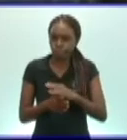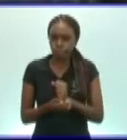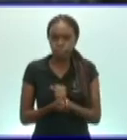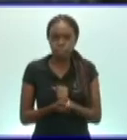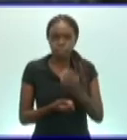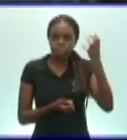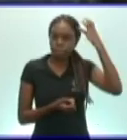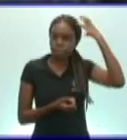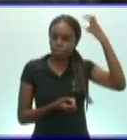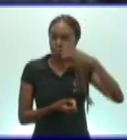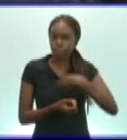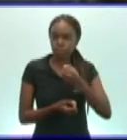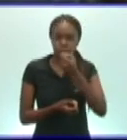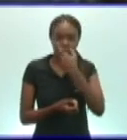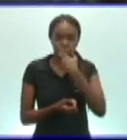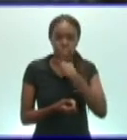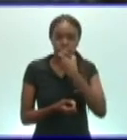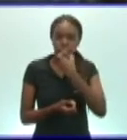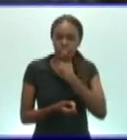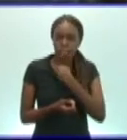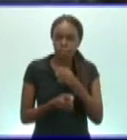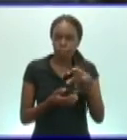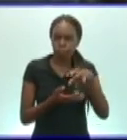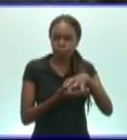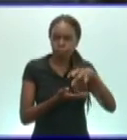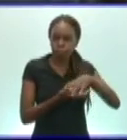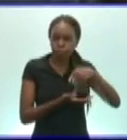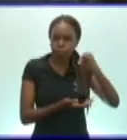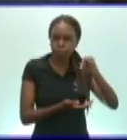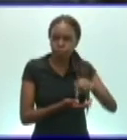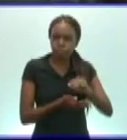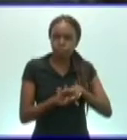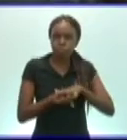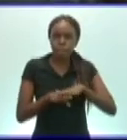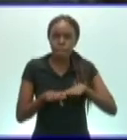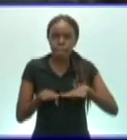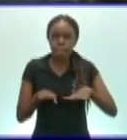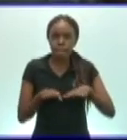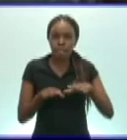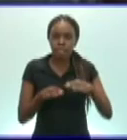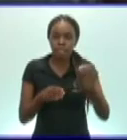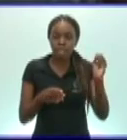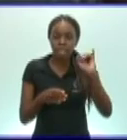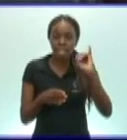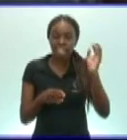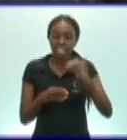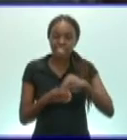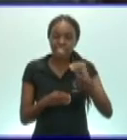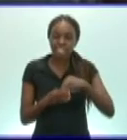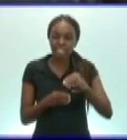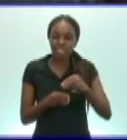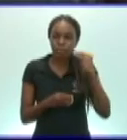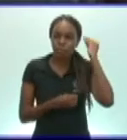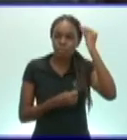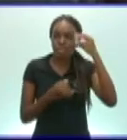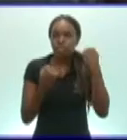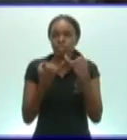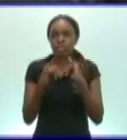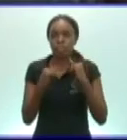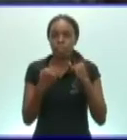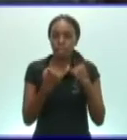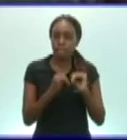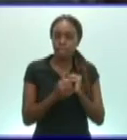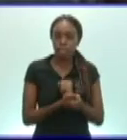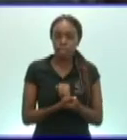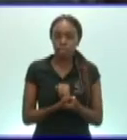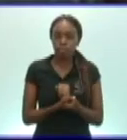establece Carlos Manuel de Céspedes en Bayamo tomará como base para su integración un pensamiento independentista. O sea, no se trataba de que